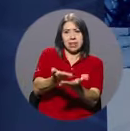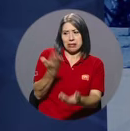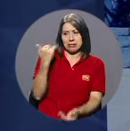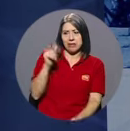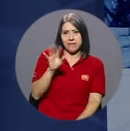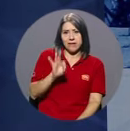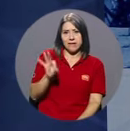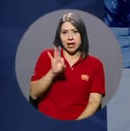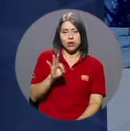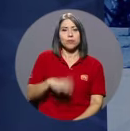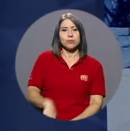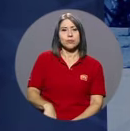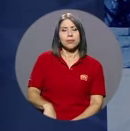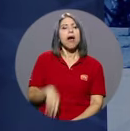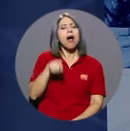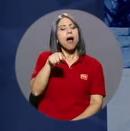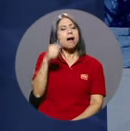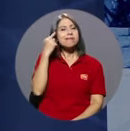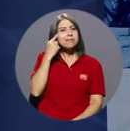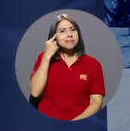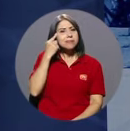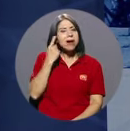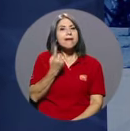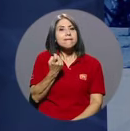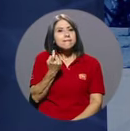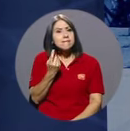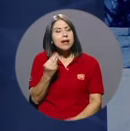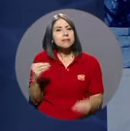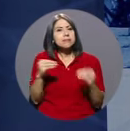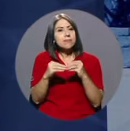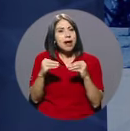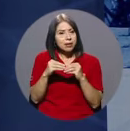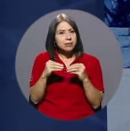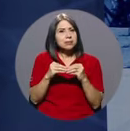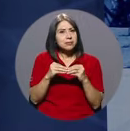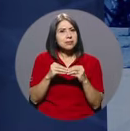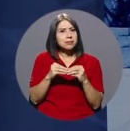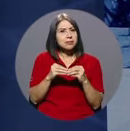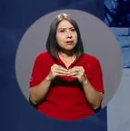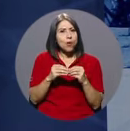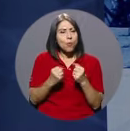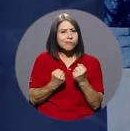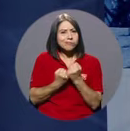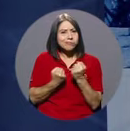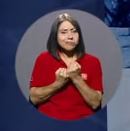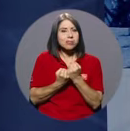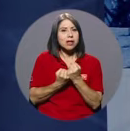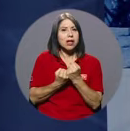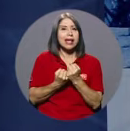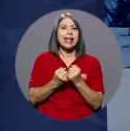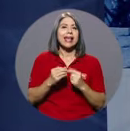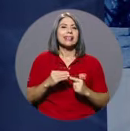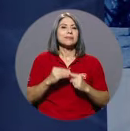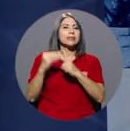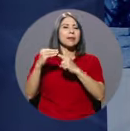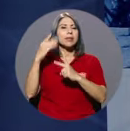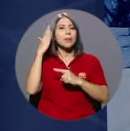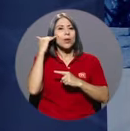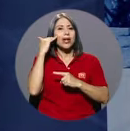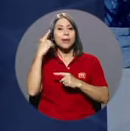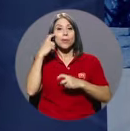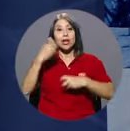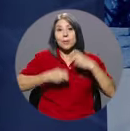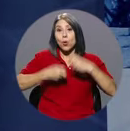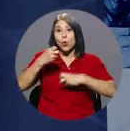año. Nos hizo reflexionar que faltaba mucho más digamos, sustento, especialmente porque el problema, como lo dijimos al